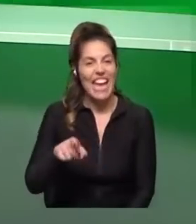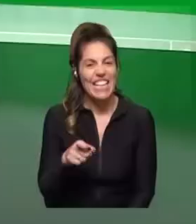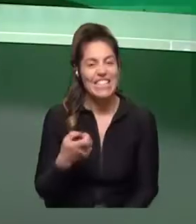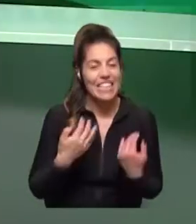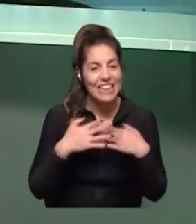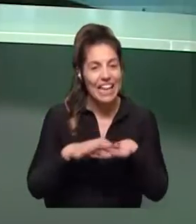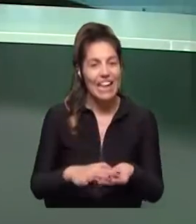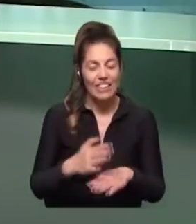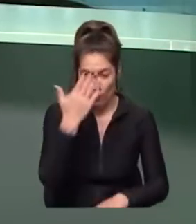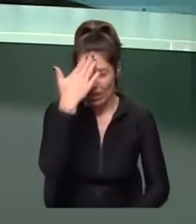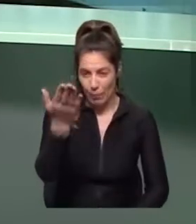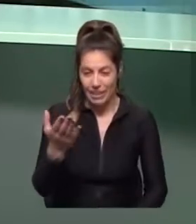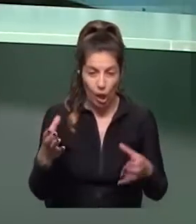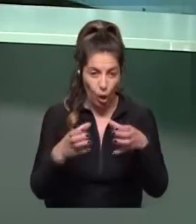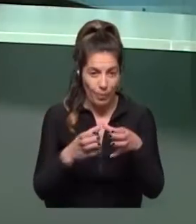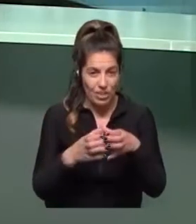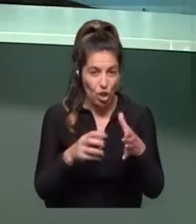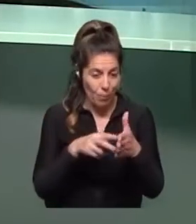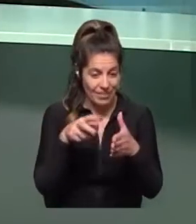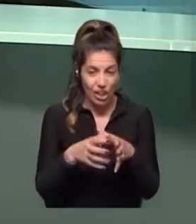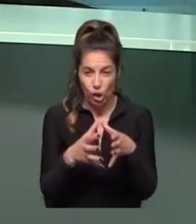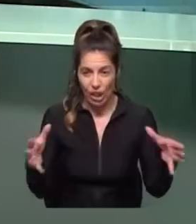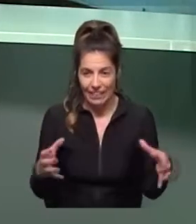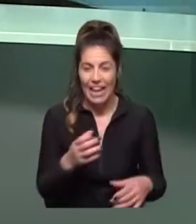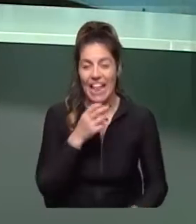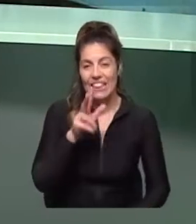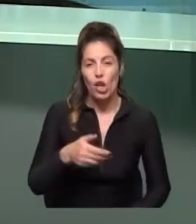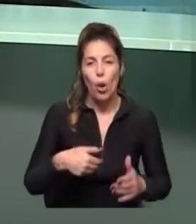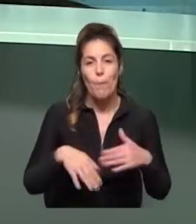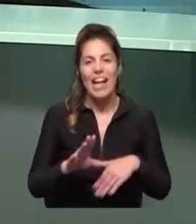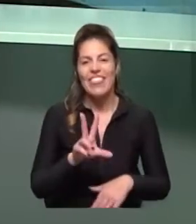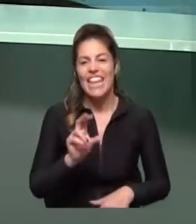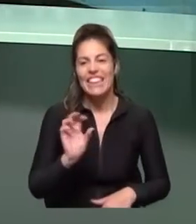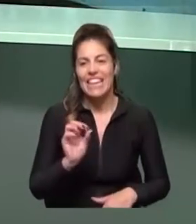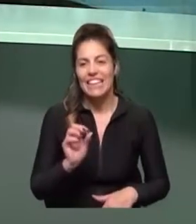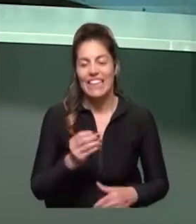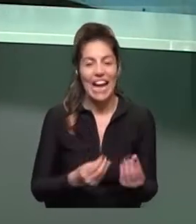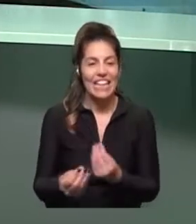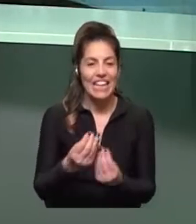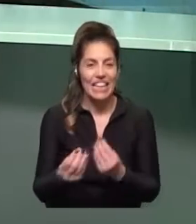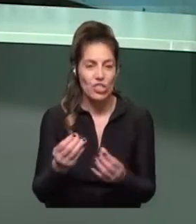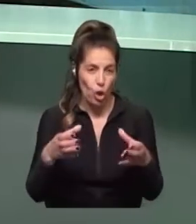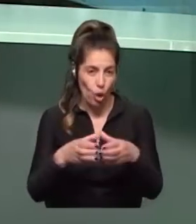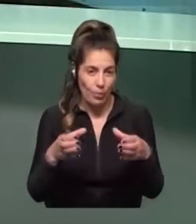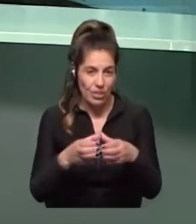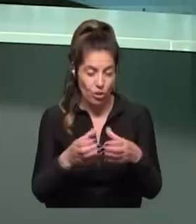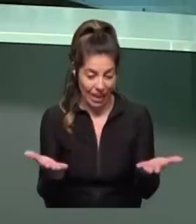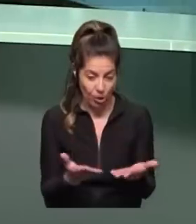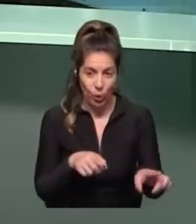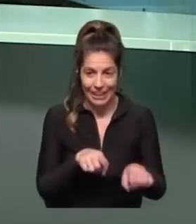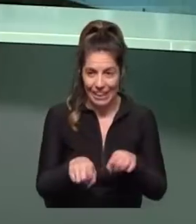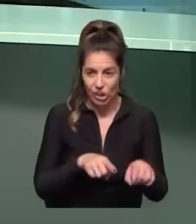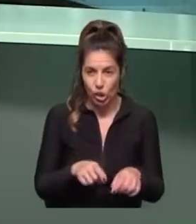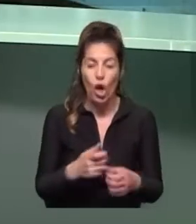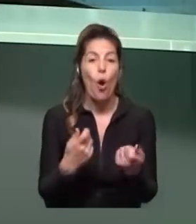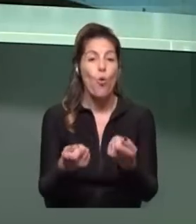amplista de la comisión técnica mixta dijo que los más de 30 ingresos a la comisión justamente durante el actual gestión le